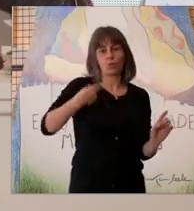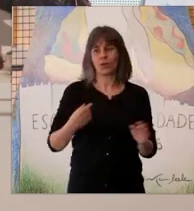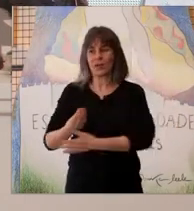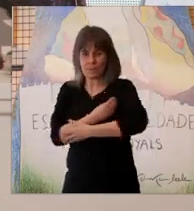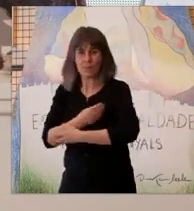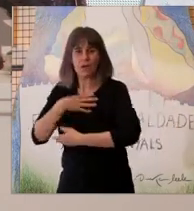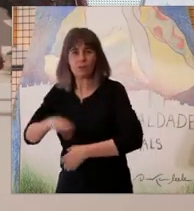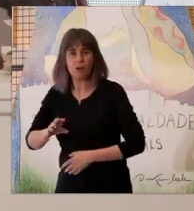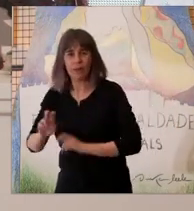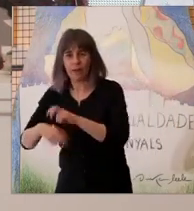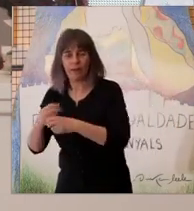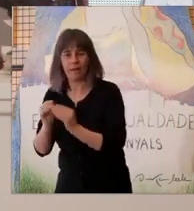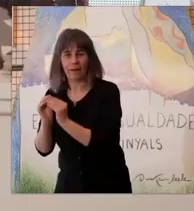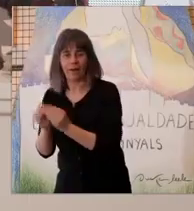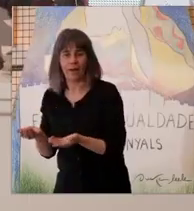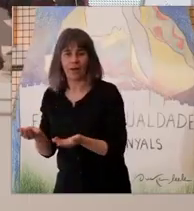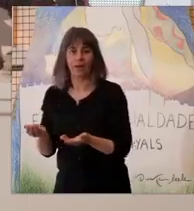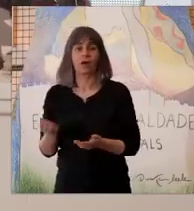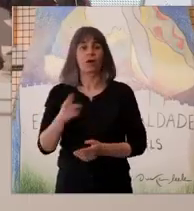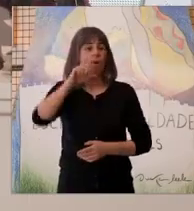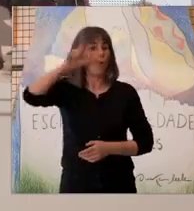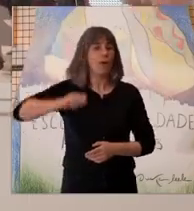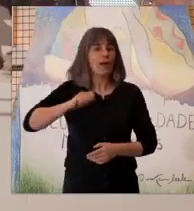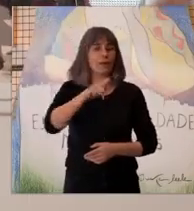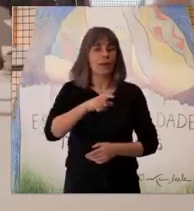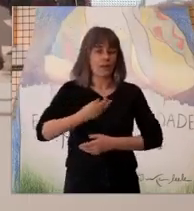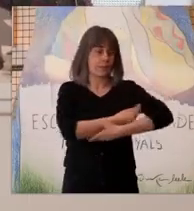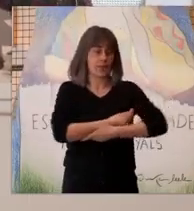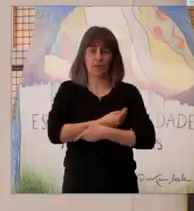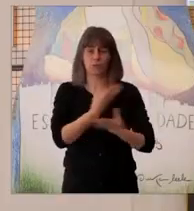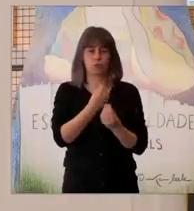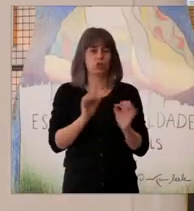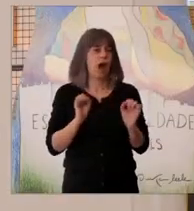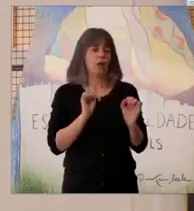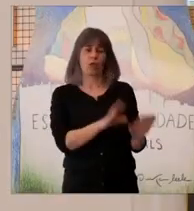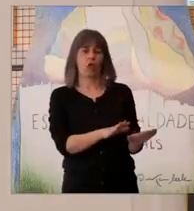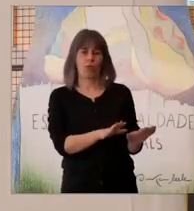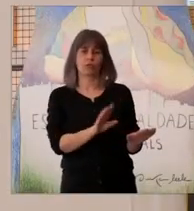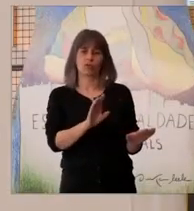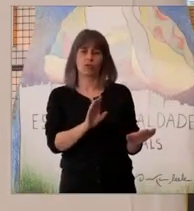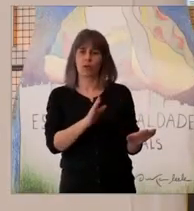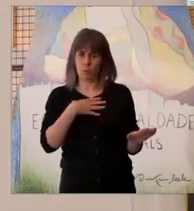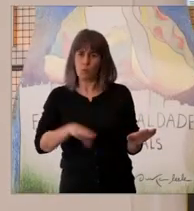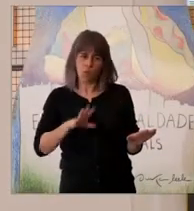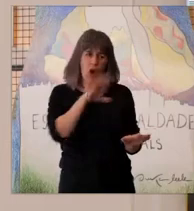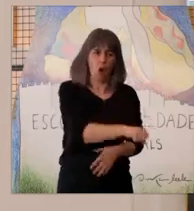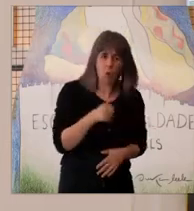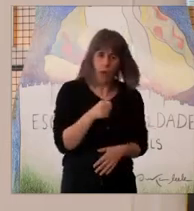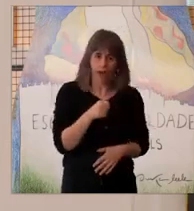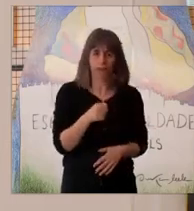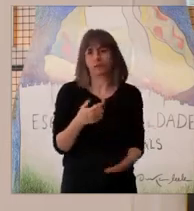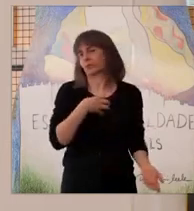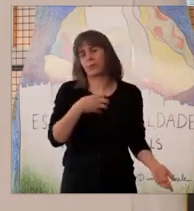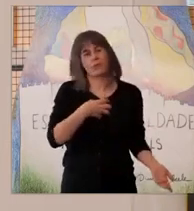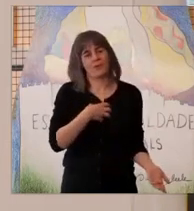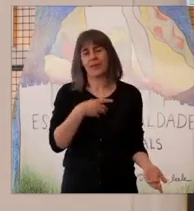es que Ucrania esta niña está lleno de bebés abandonados que iban a ser comprados es que no puede ser eso Y eso